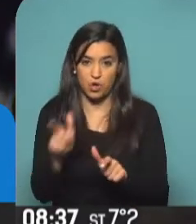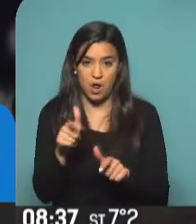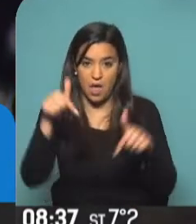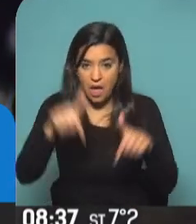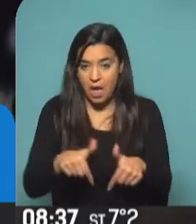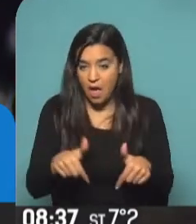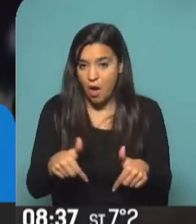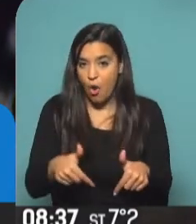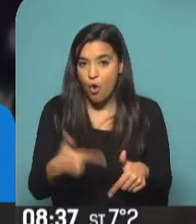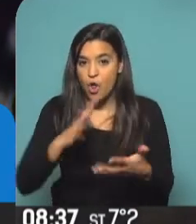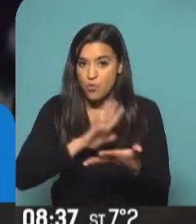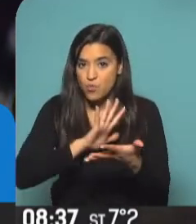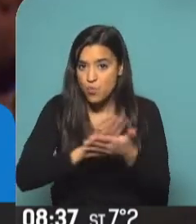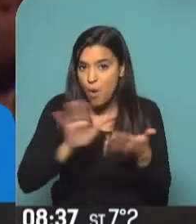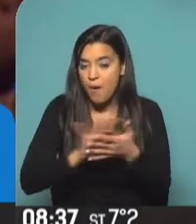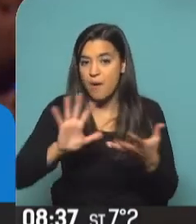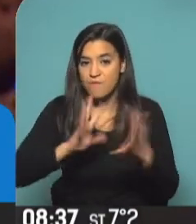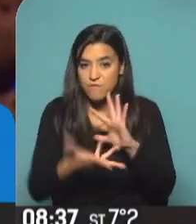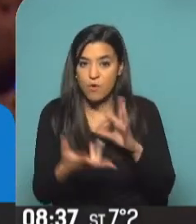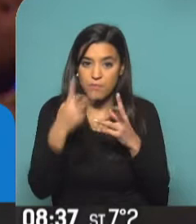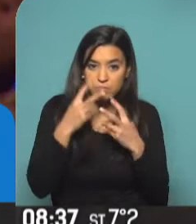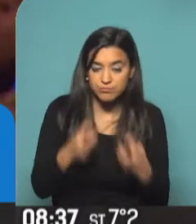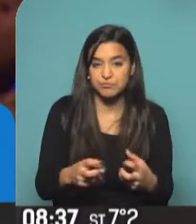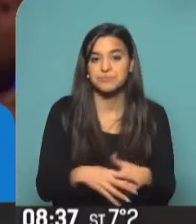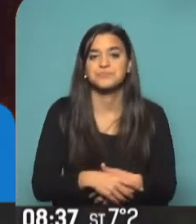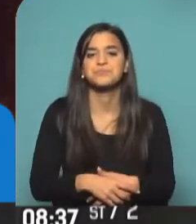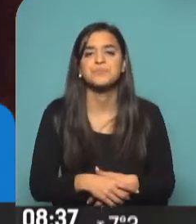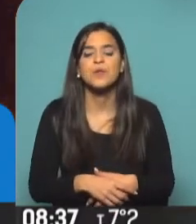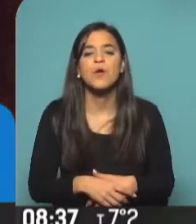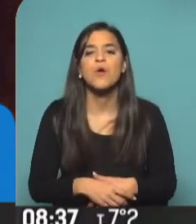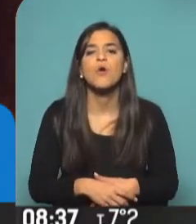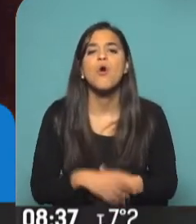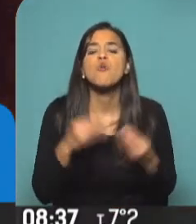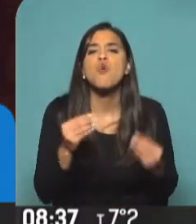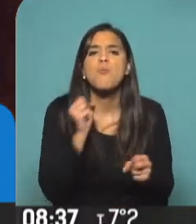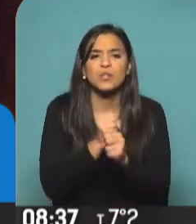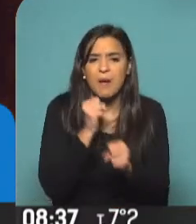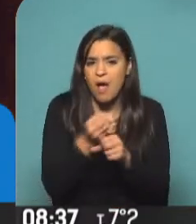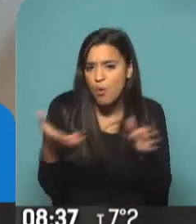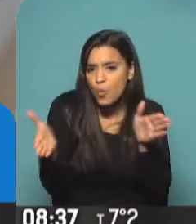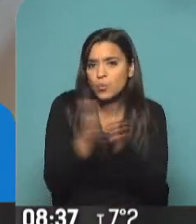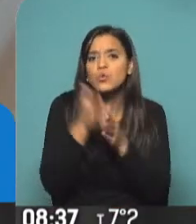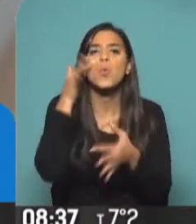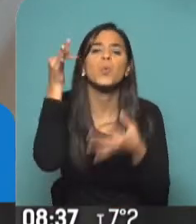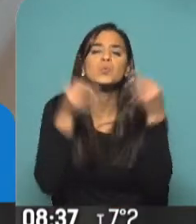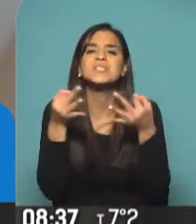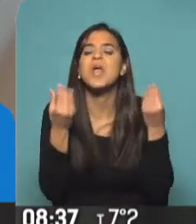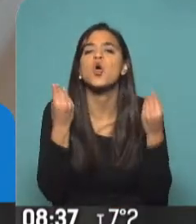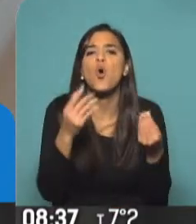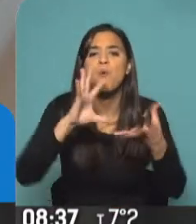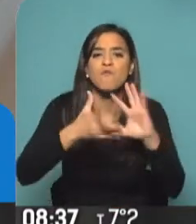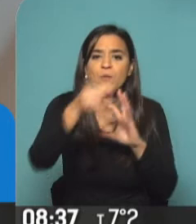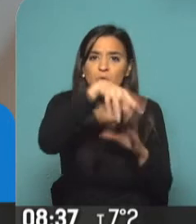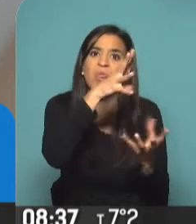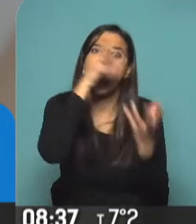estas estas nuevas estrategias de la antropología forense y cómo se trabaja en forma conjunta con la justicia de qué forma ustedes colaboran